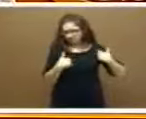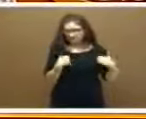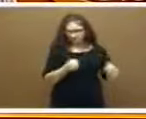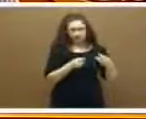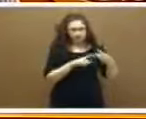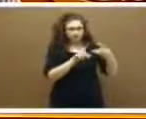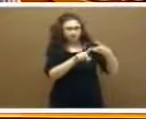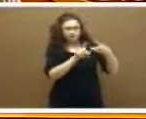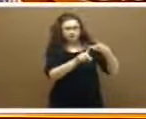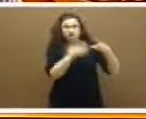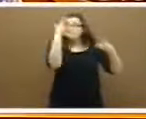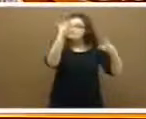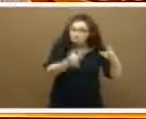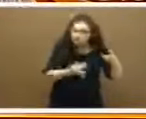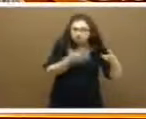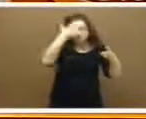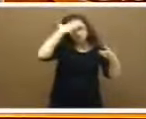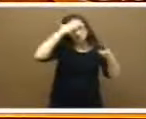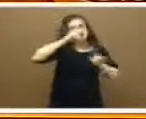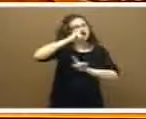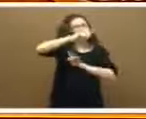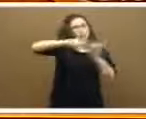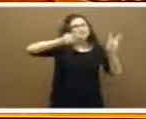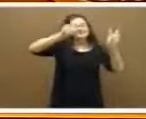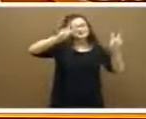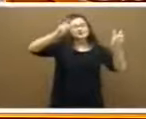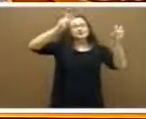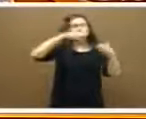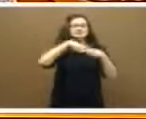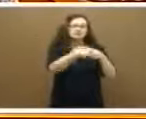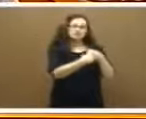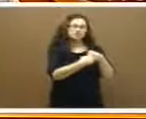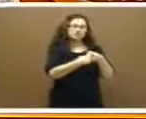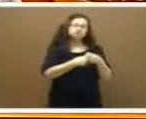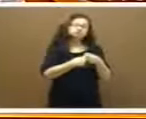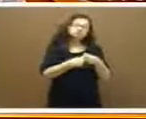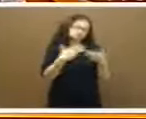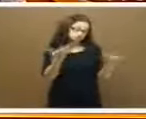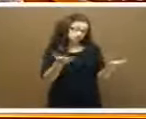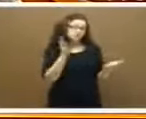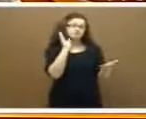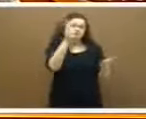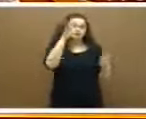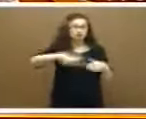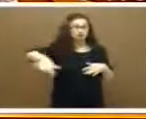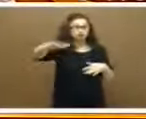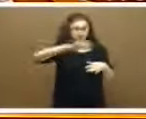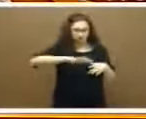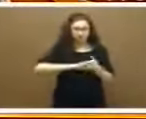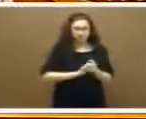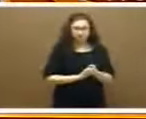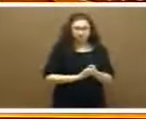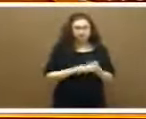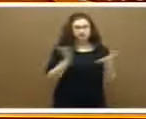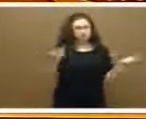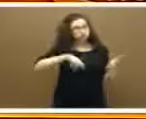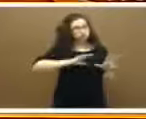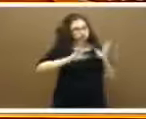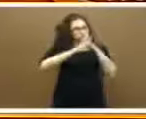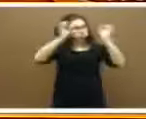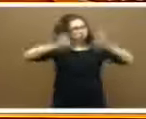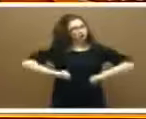y aprobar esa memoria anual sobre la participación ciudadana y su impacto en la zona de salud. En definitiva, estamos de acuerdo en que el